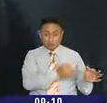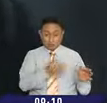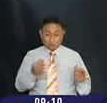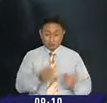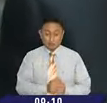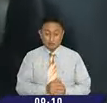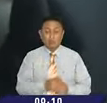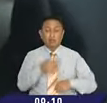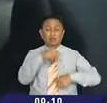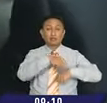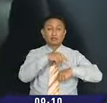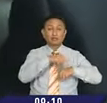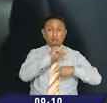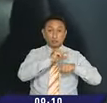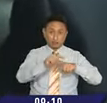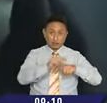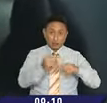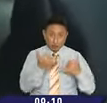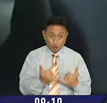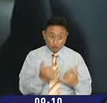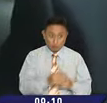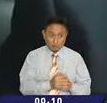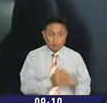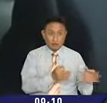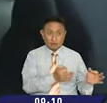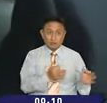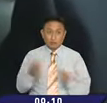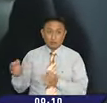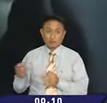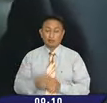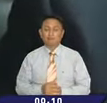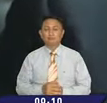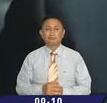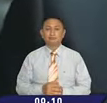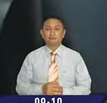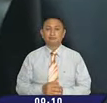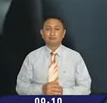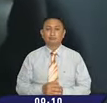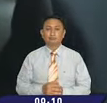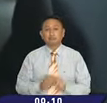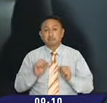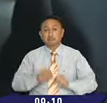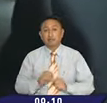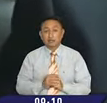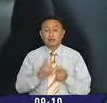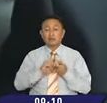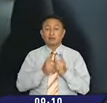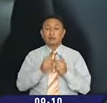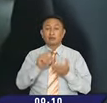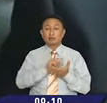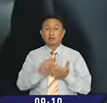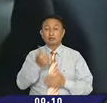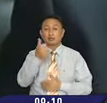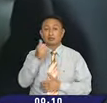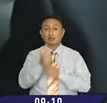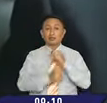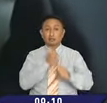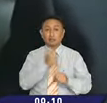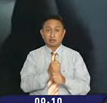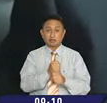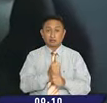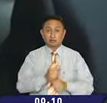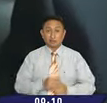el plazo del crédito que actualmente tienen. Se los refinanciamos a 10 años